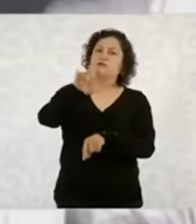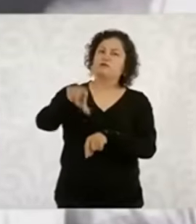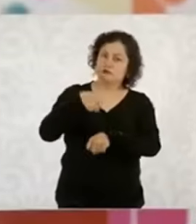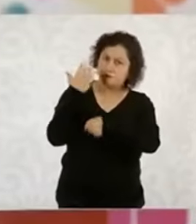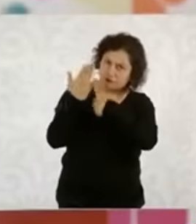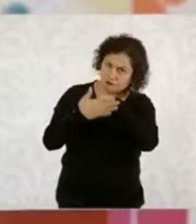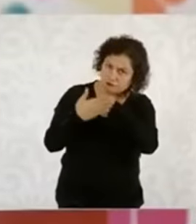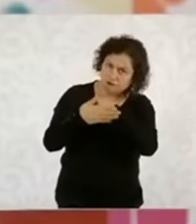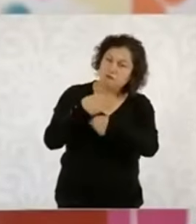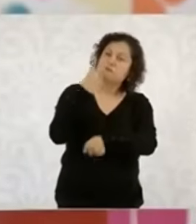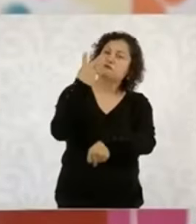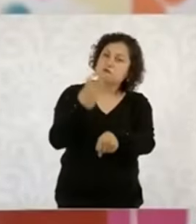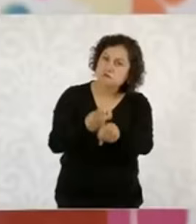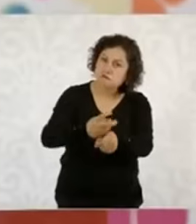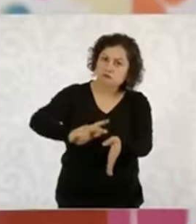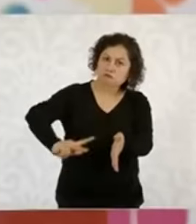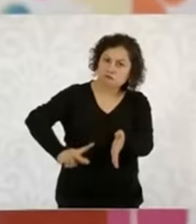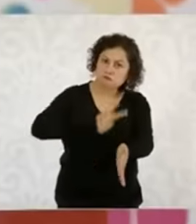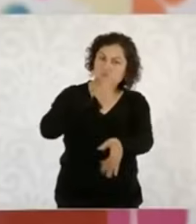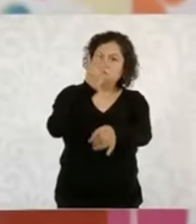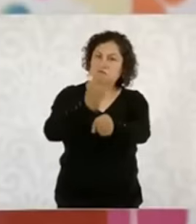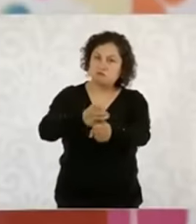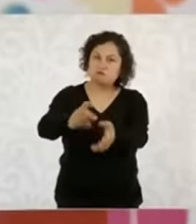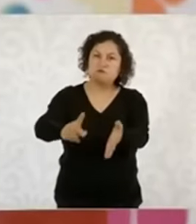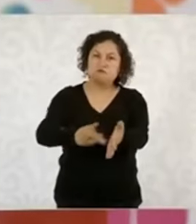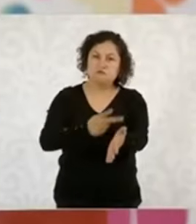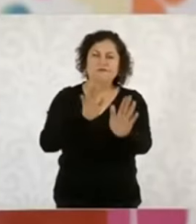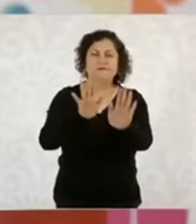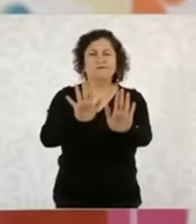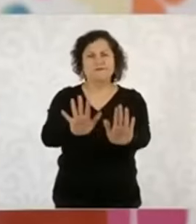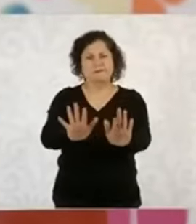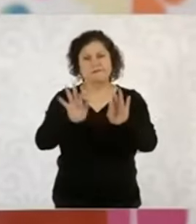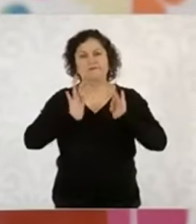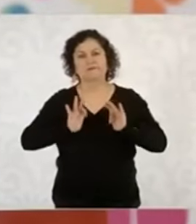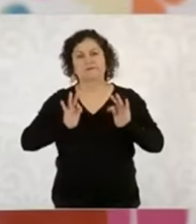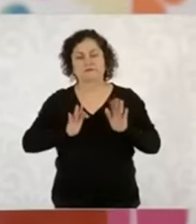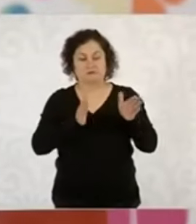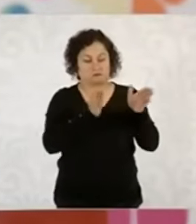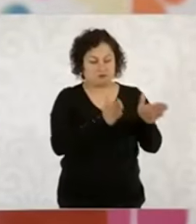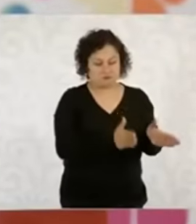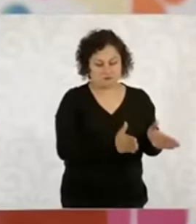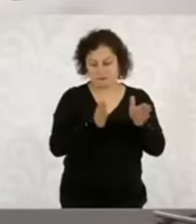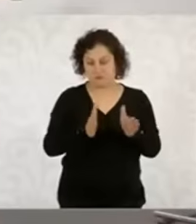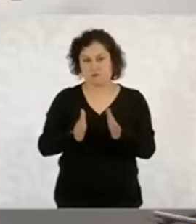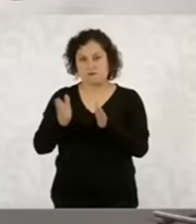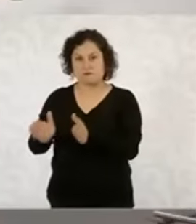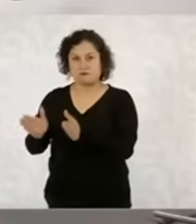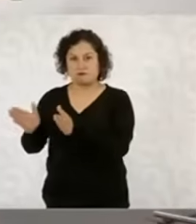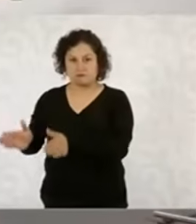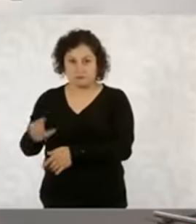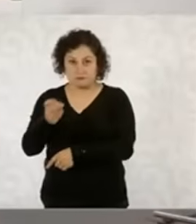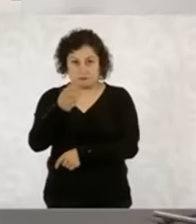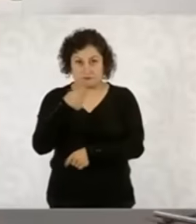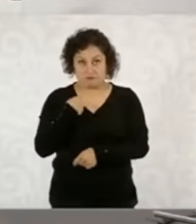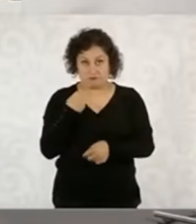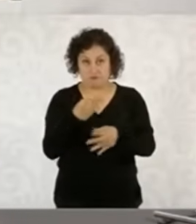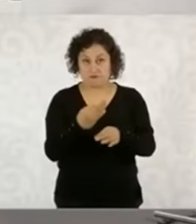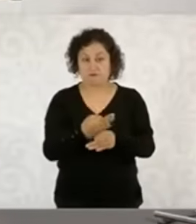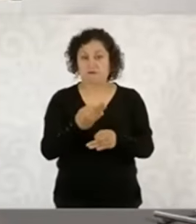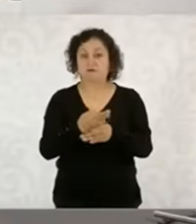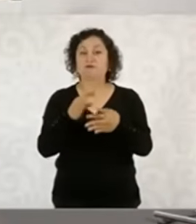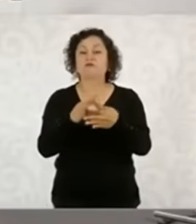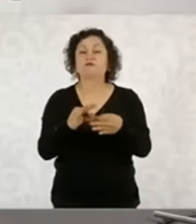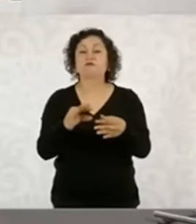300,000 mejoramientos. Estos bloques que informo, iniciamos